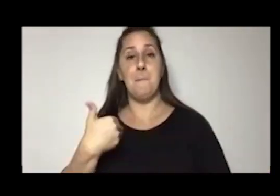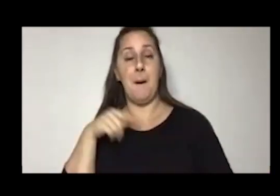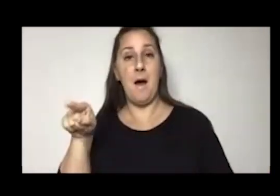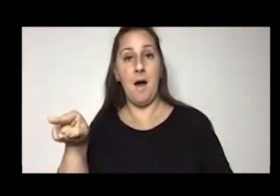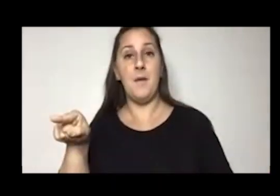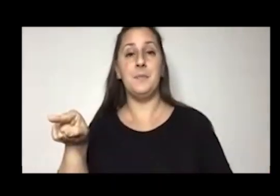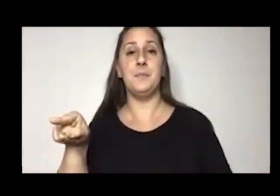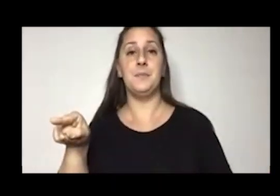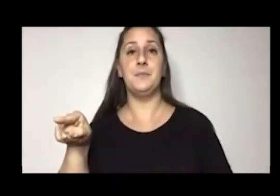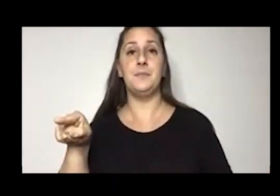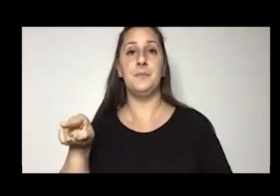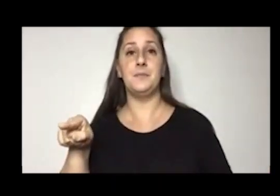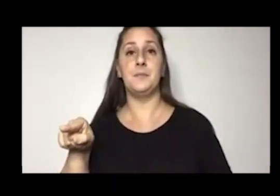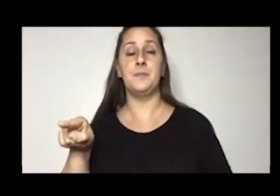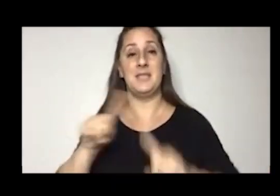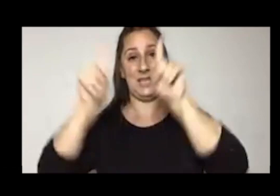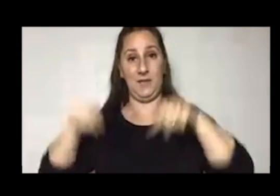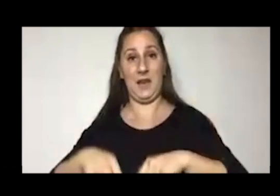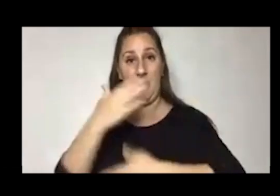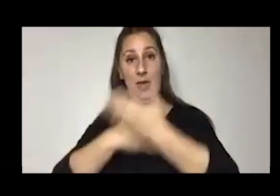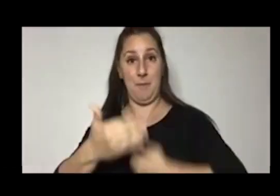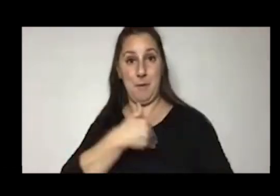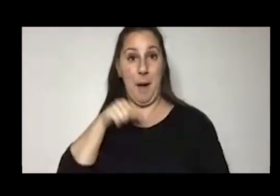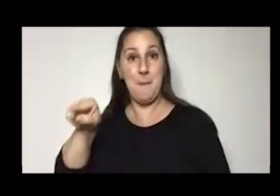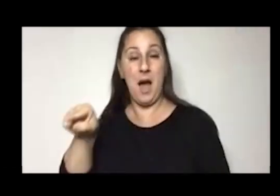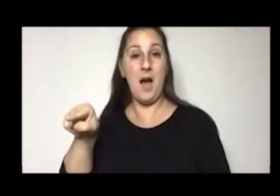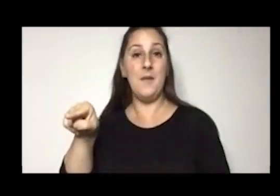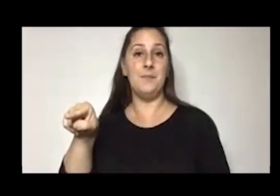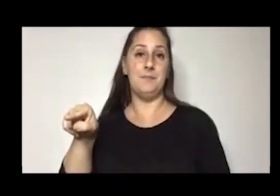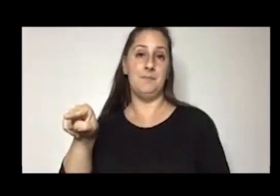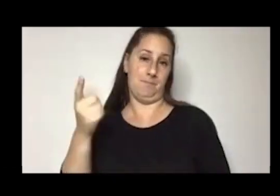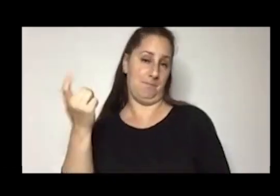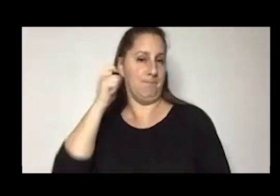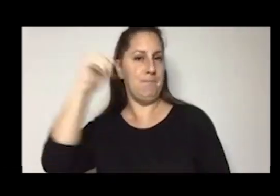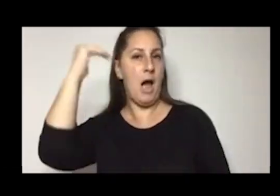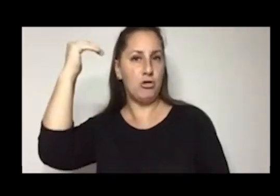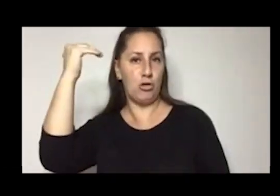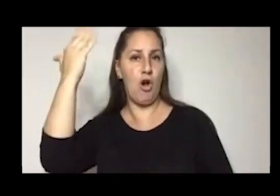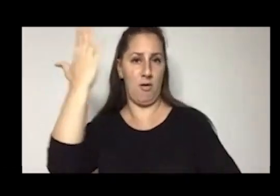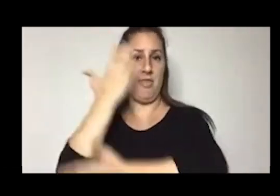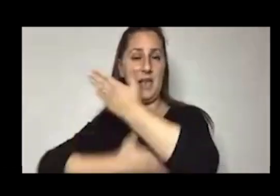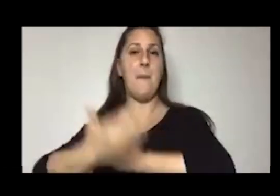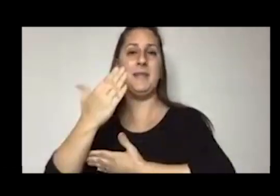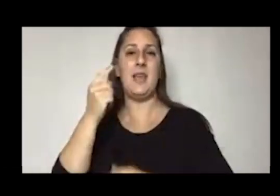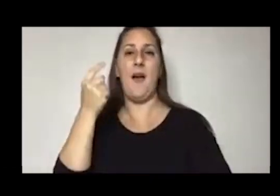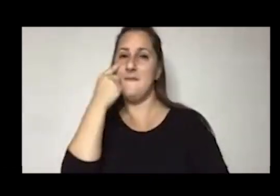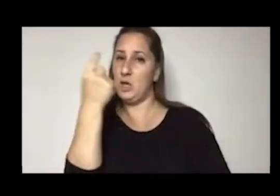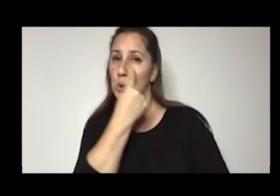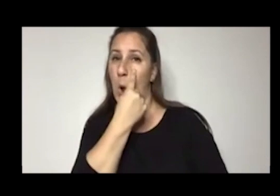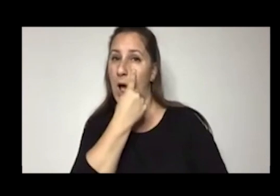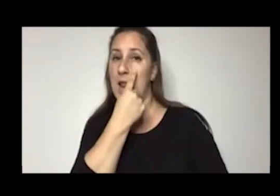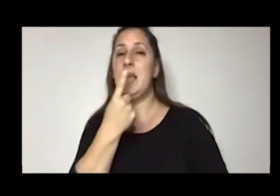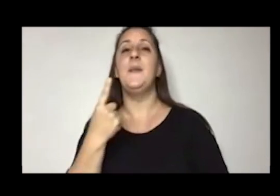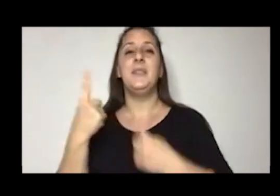con el certificado de mi madre, que bueno, ella es muy mayor y aparte es discapacitada visual y necesita, o sea, asistencia todo el